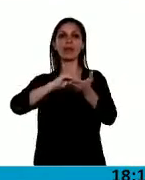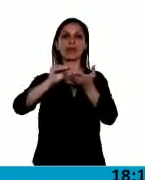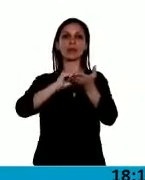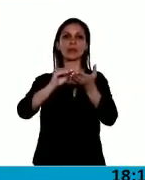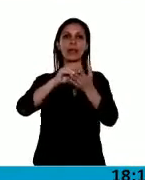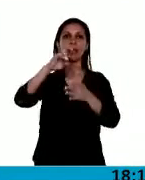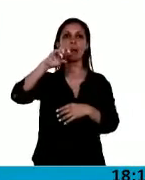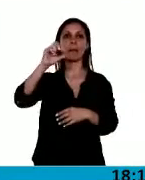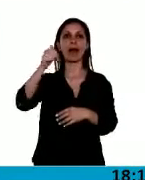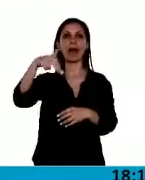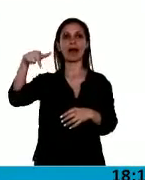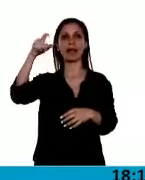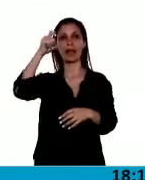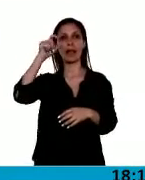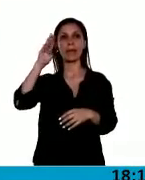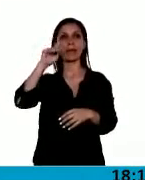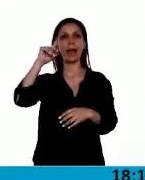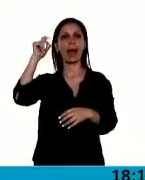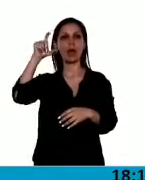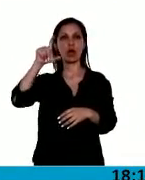Bianco.